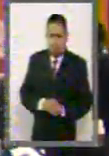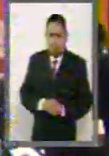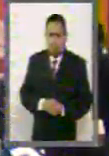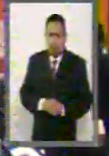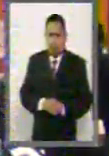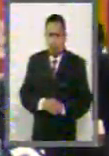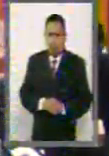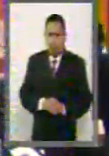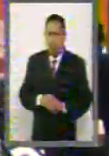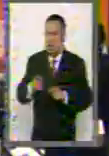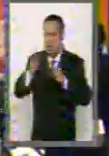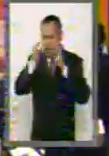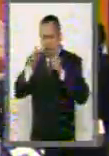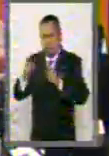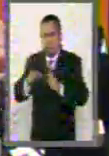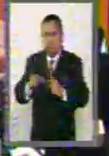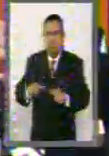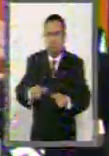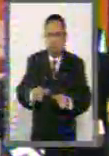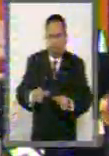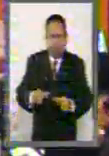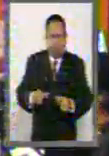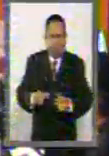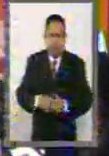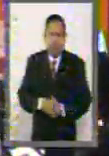¿Quién dejó sus lentes aquí?